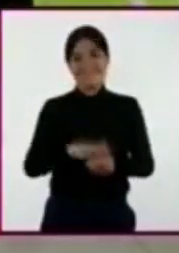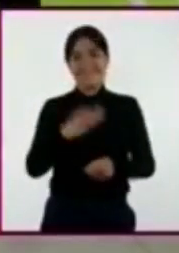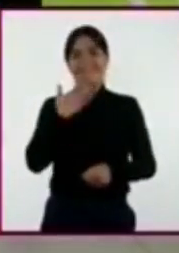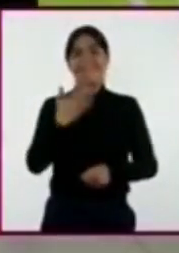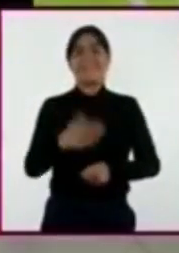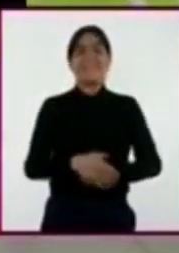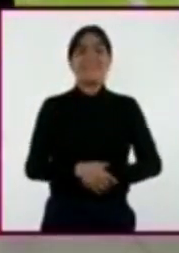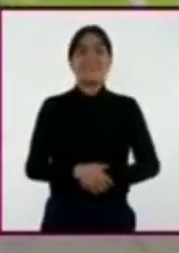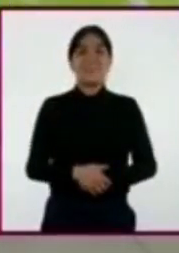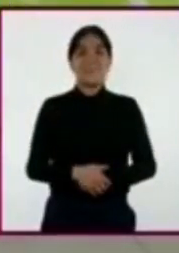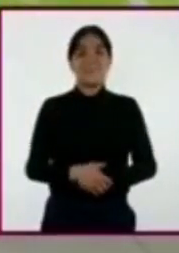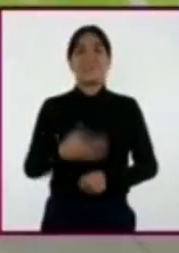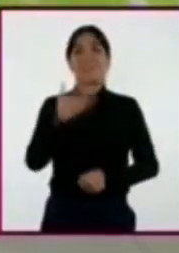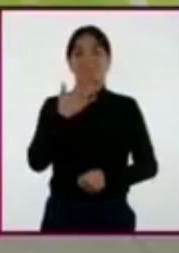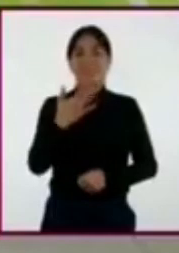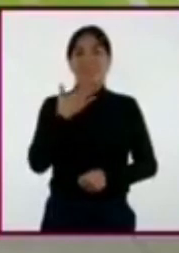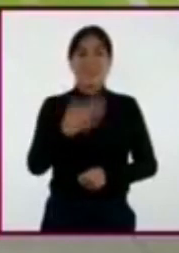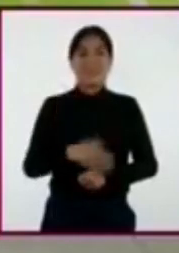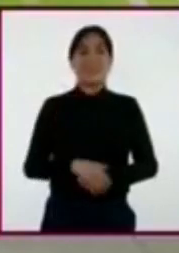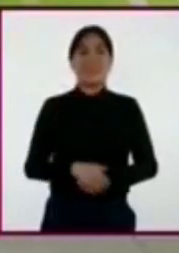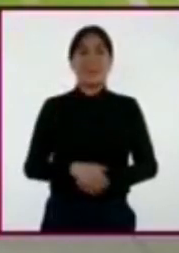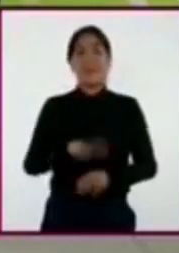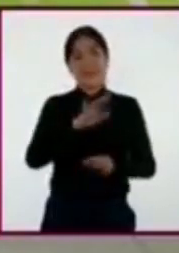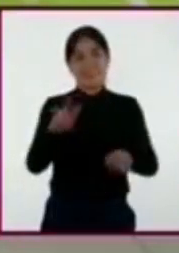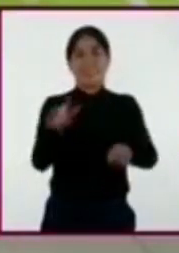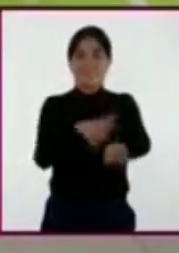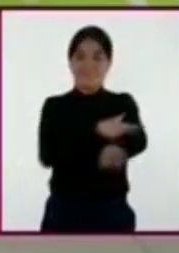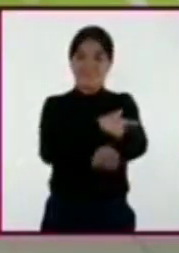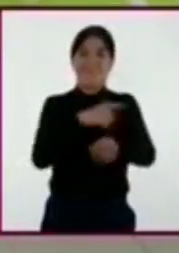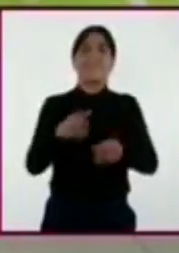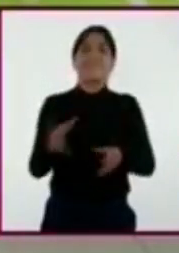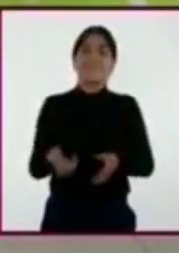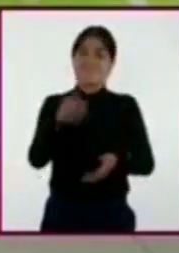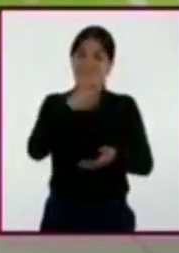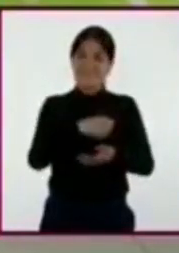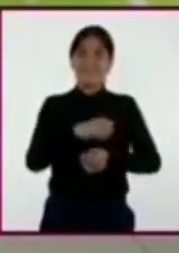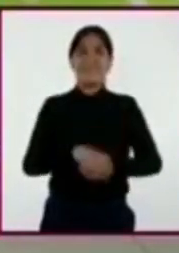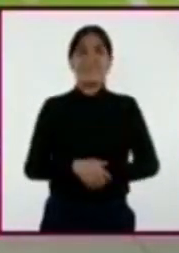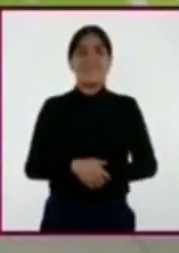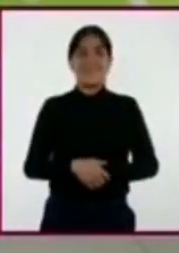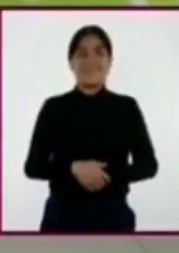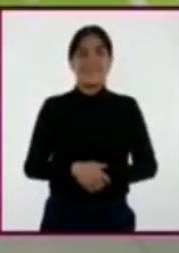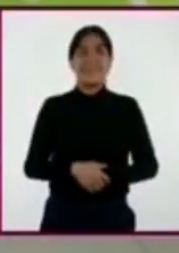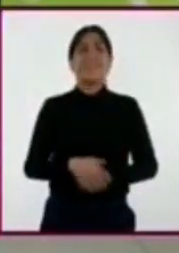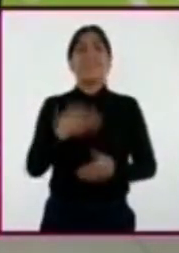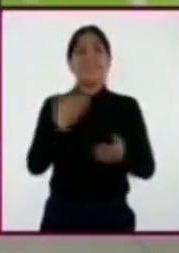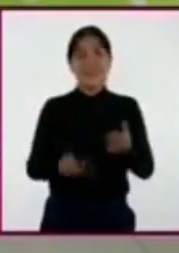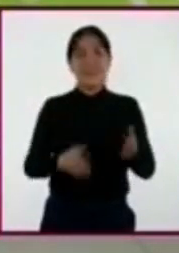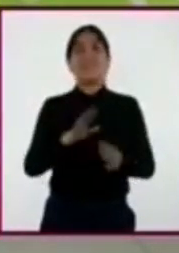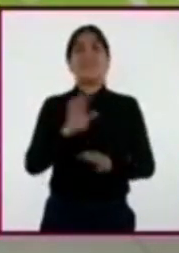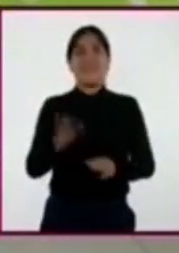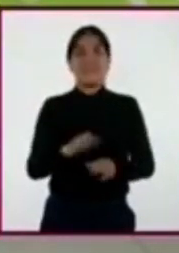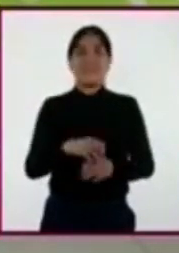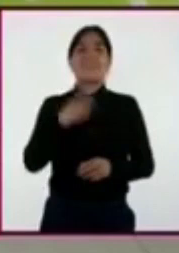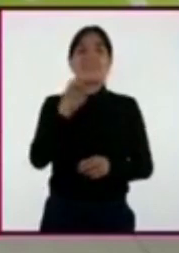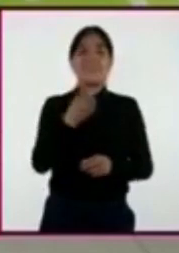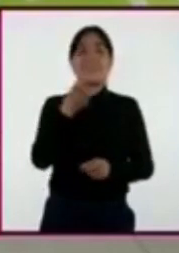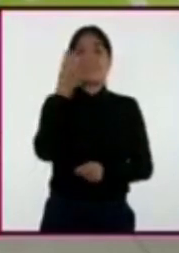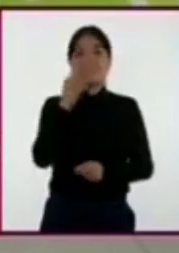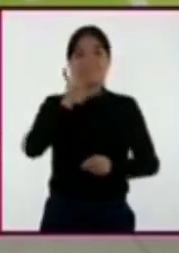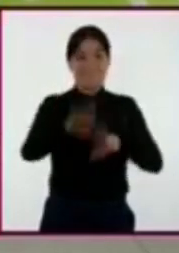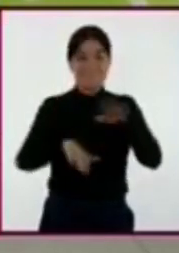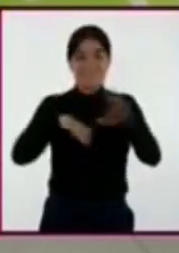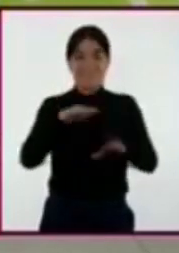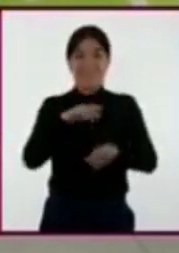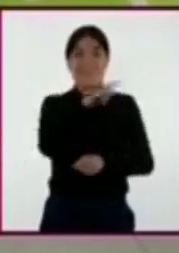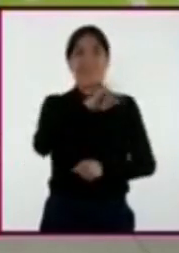¡Excelente! Muy bien, ahora sí vamos a levantar nuestros calcetines y efectivamente, Leslie, vamos con esos 3 pasos